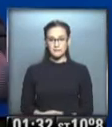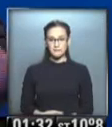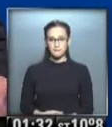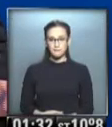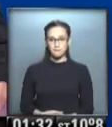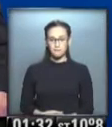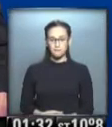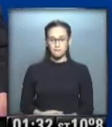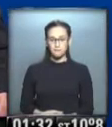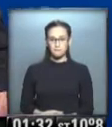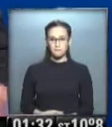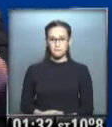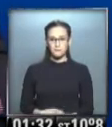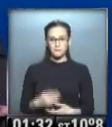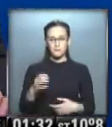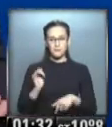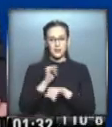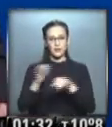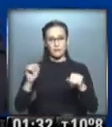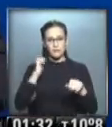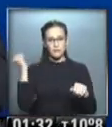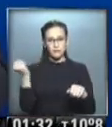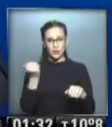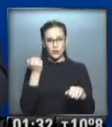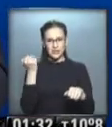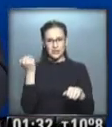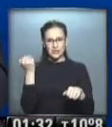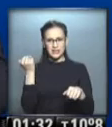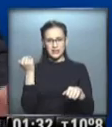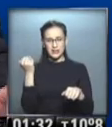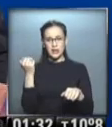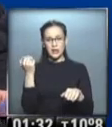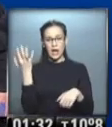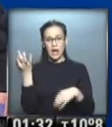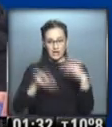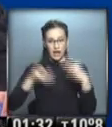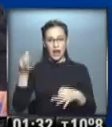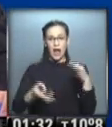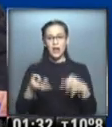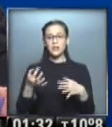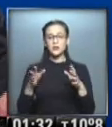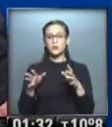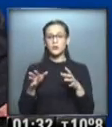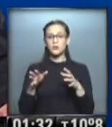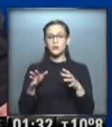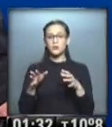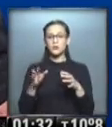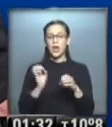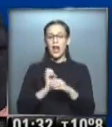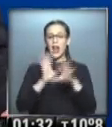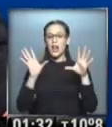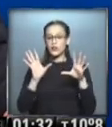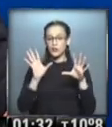Bien, perdón, la información es muy reciente, estamos todavía analizándola, por supuesto, una mínima